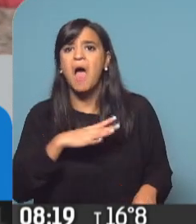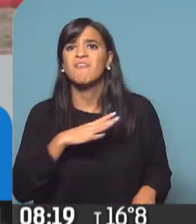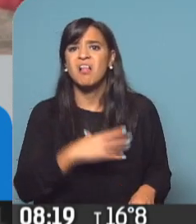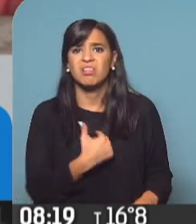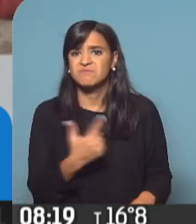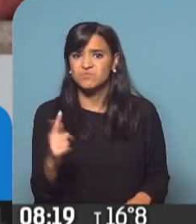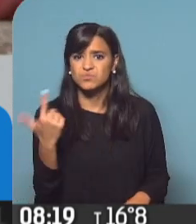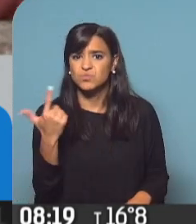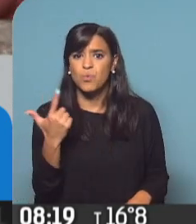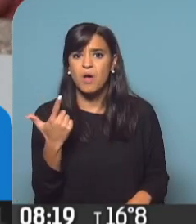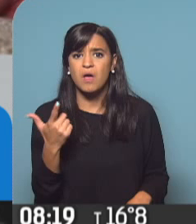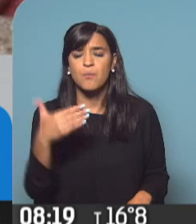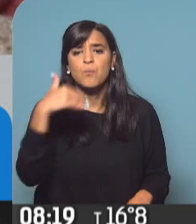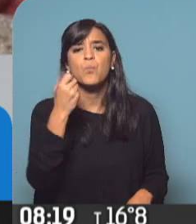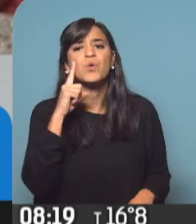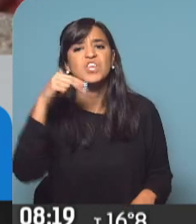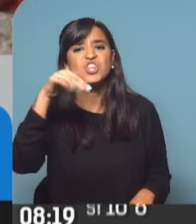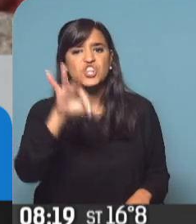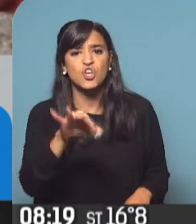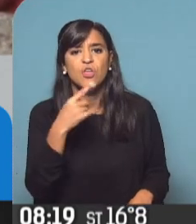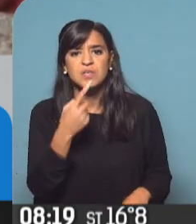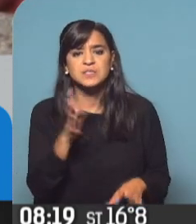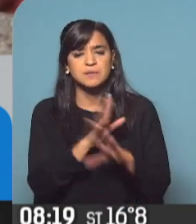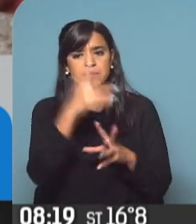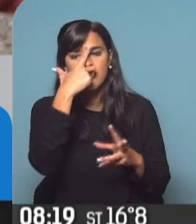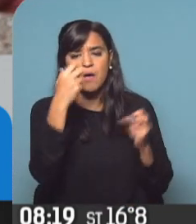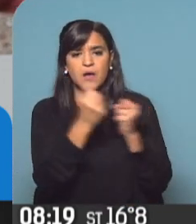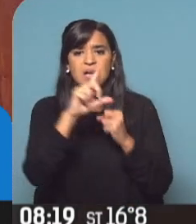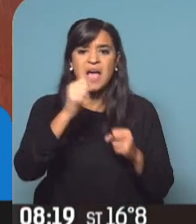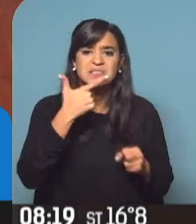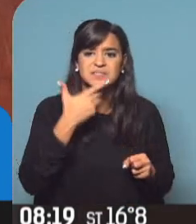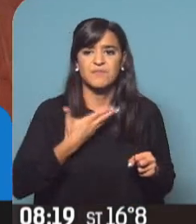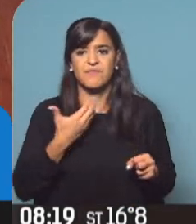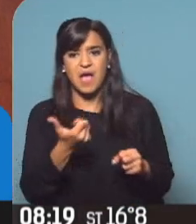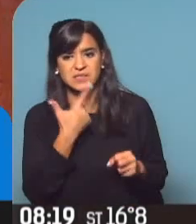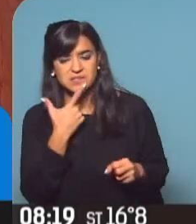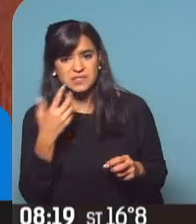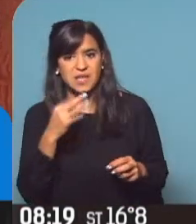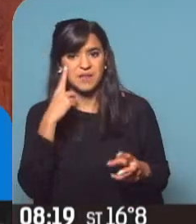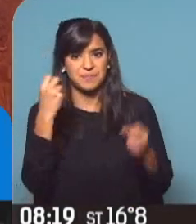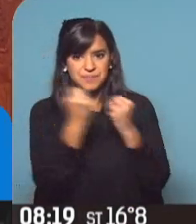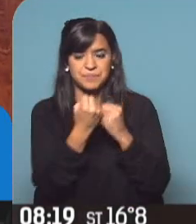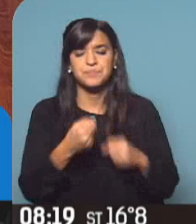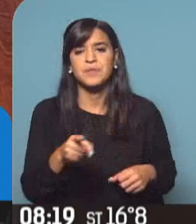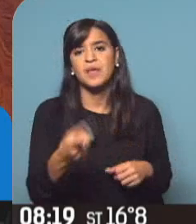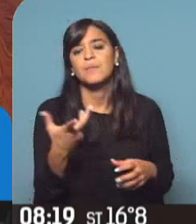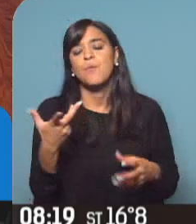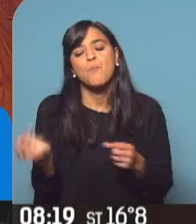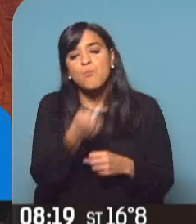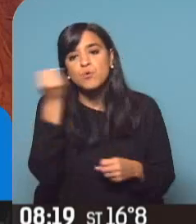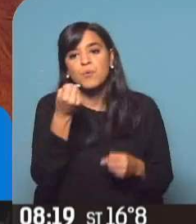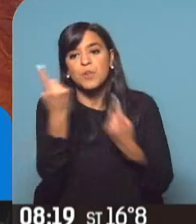a ser blanco muíño informó que están tratando de salvar con casi faz y por supuesto que es clave que los productos estén upson no solamente